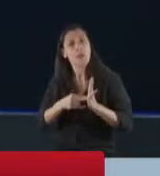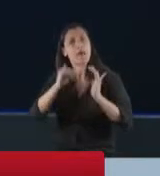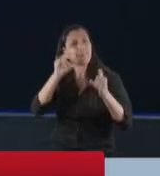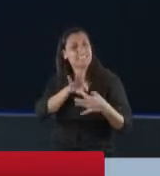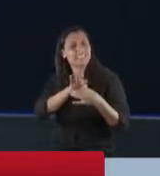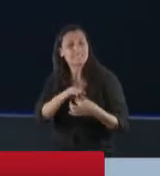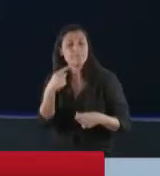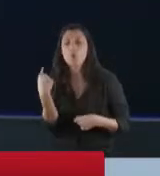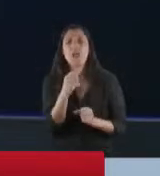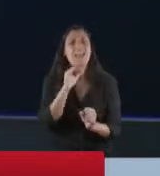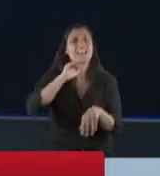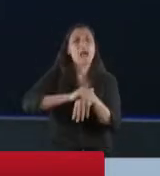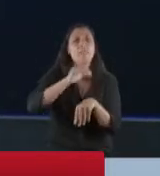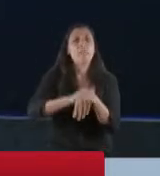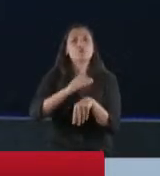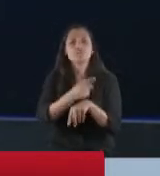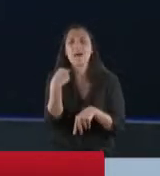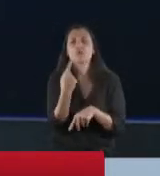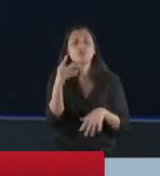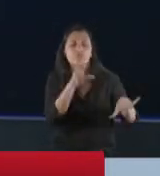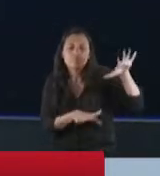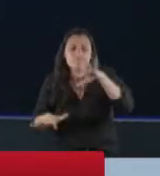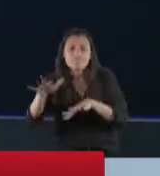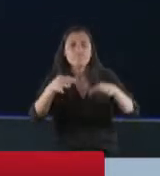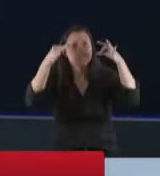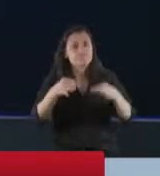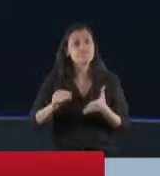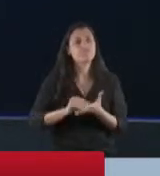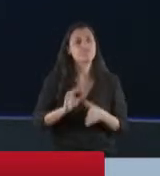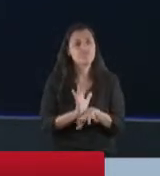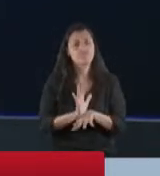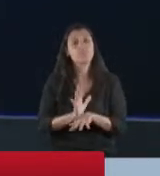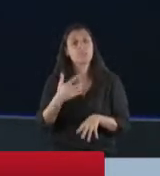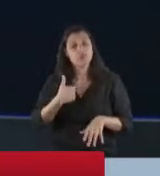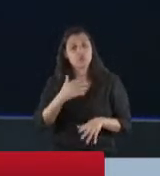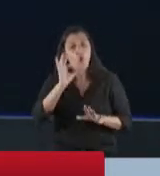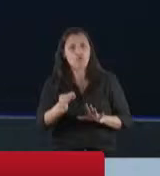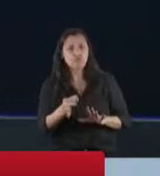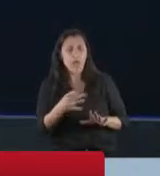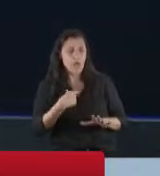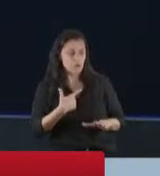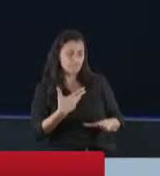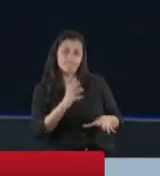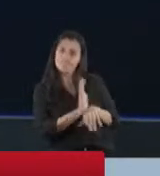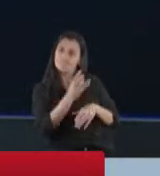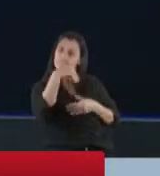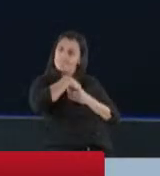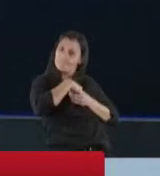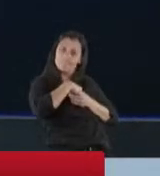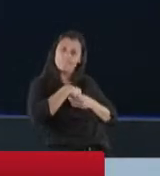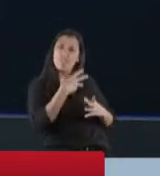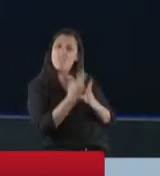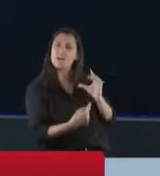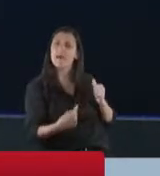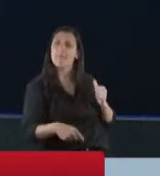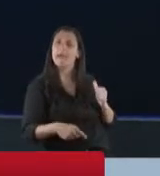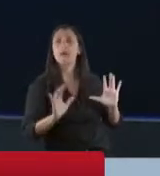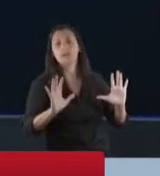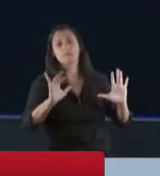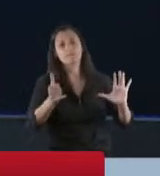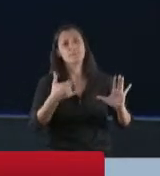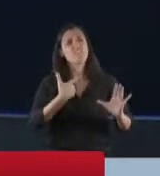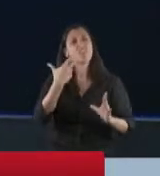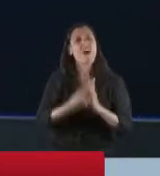jueces que van a movilizar. Mira, hay grupos hasta ahora minoritarios, pero que ya están hablando de salir